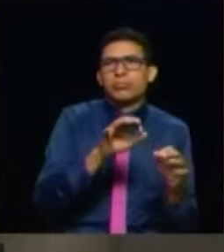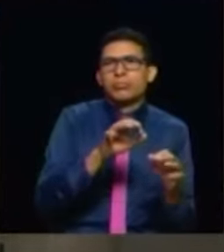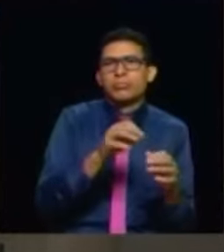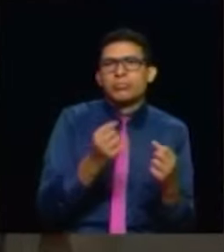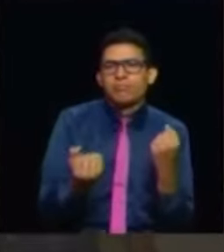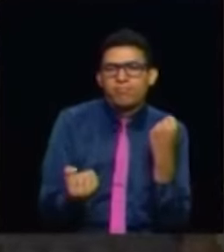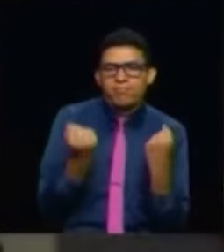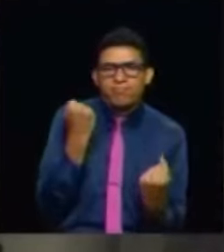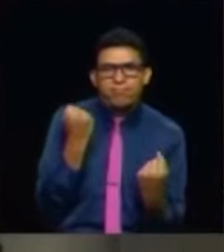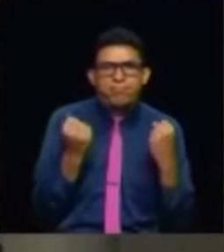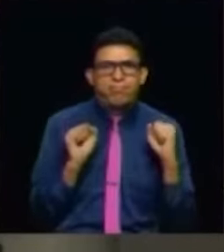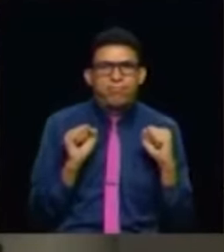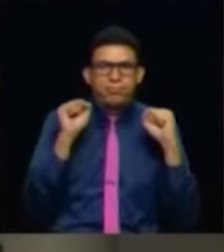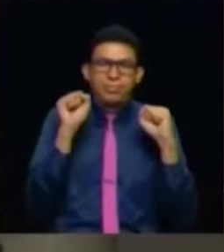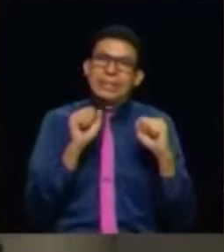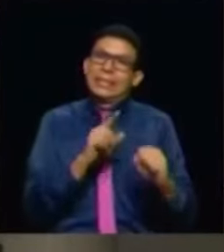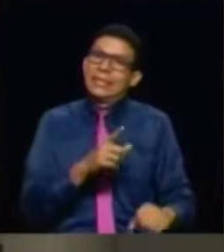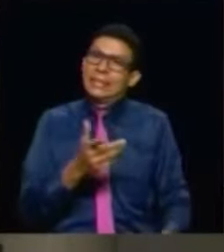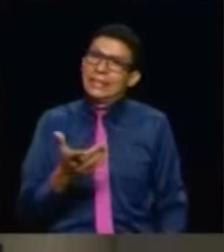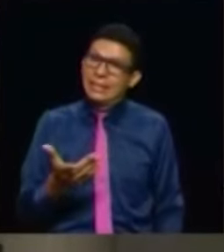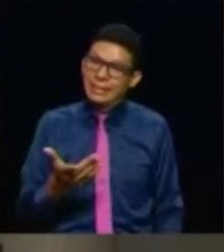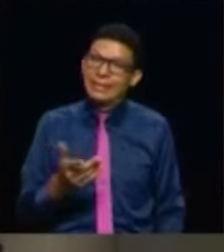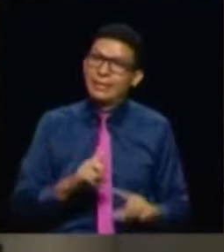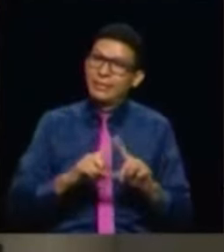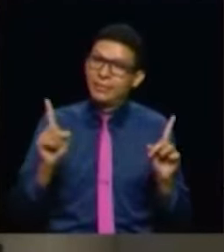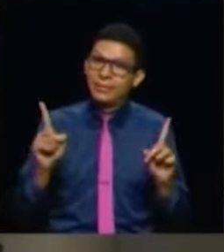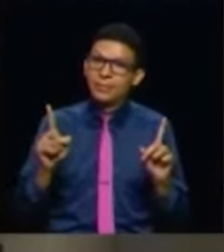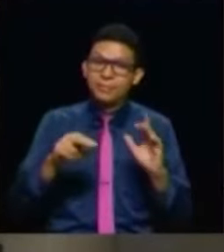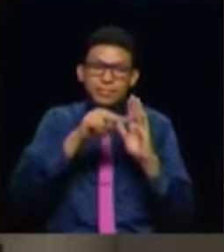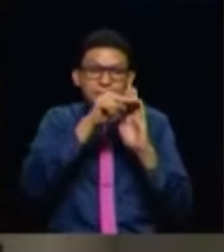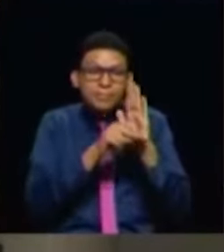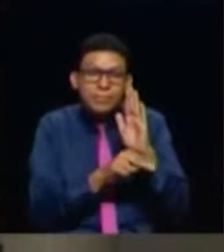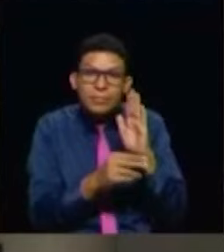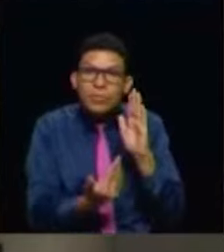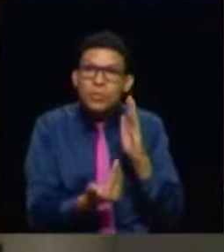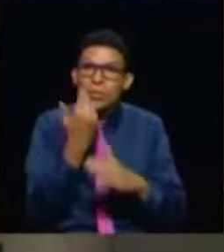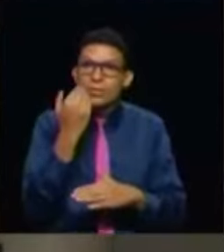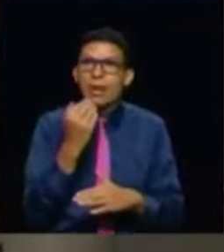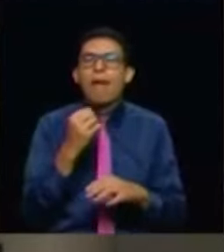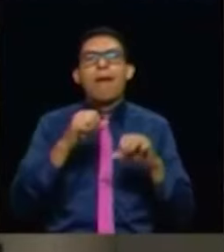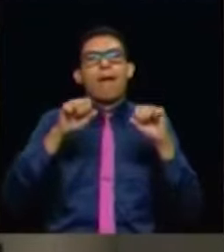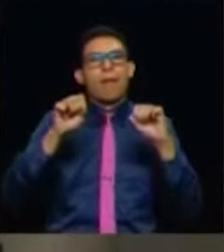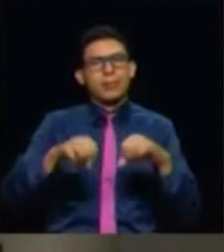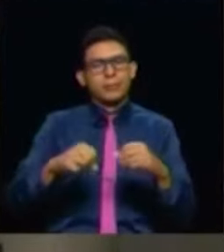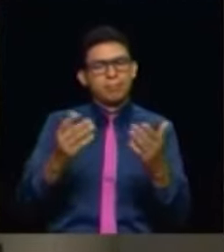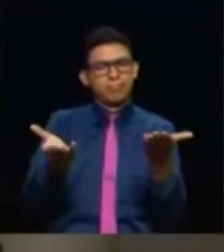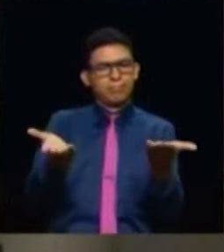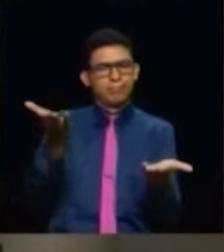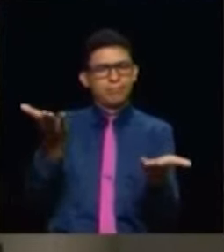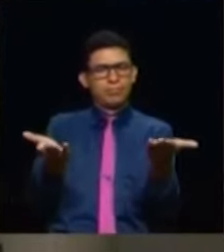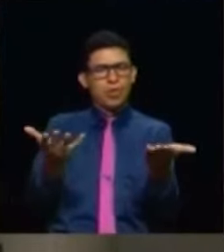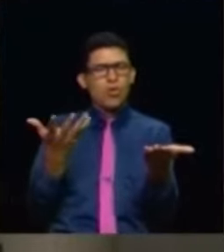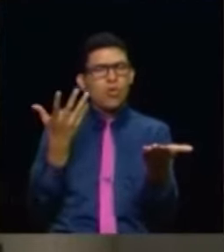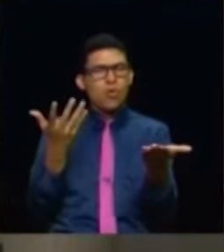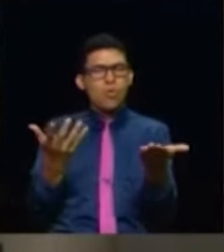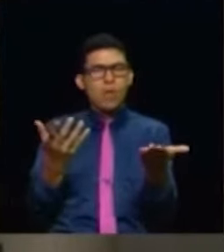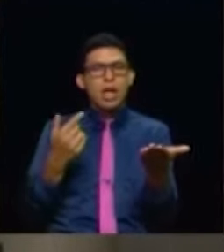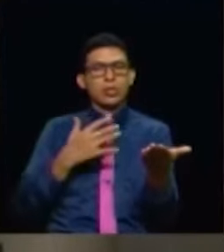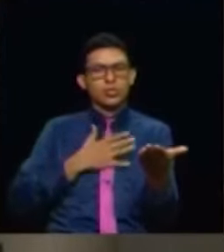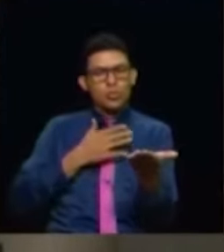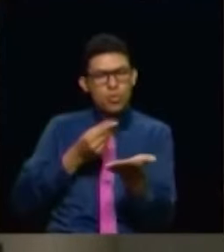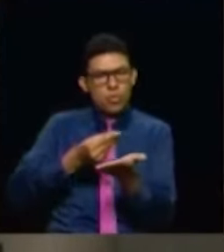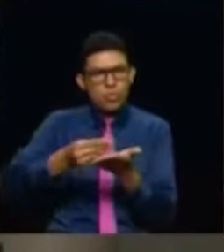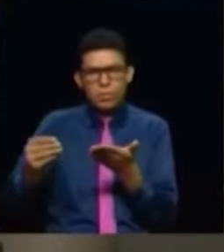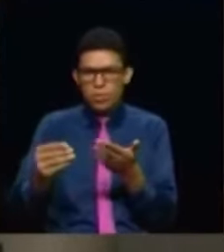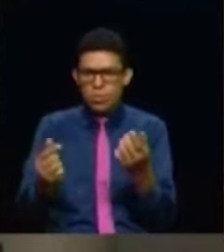pesas. Esta normatividad, si se aprueba, permitirá un poco diferenciarle al consumidor